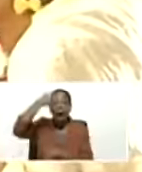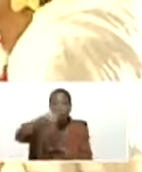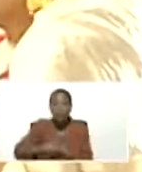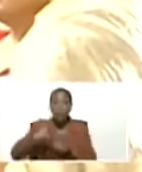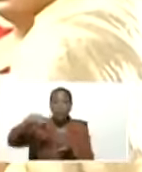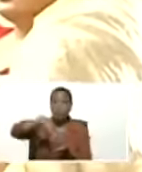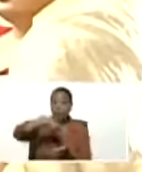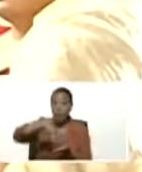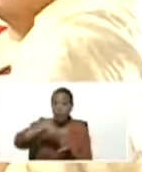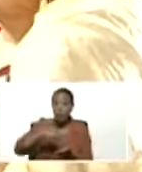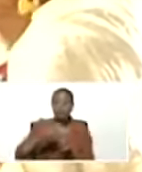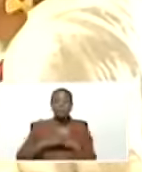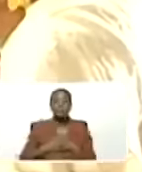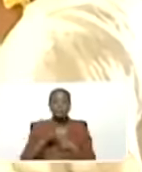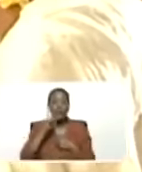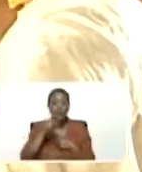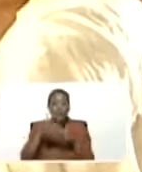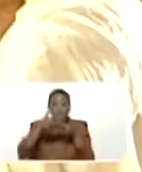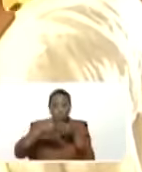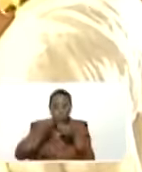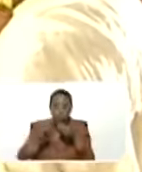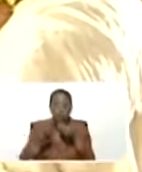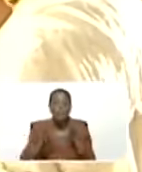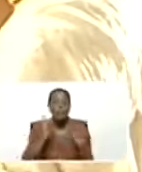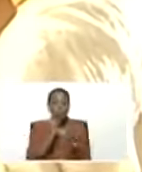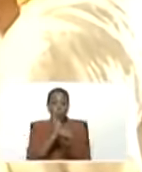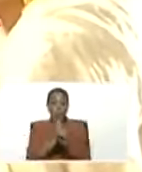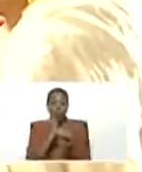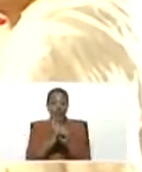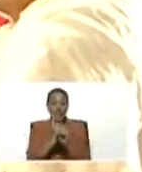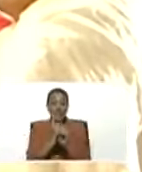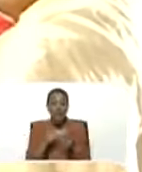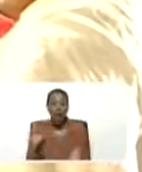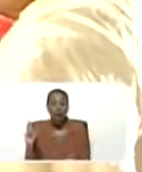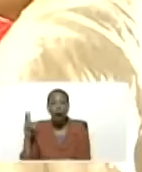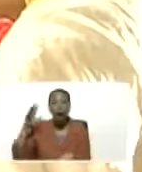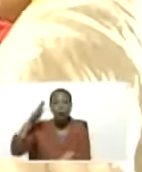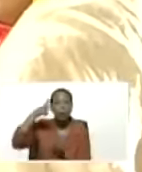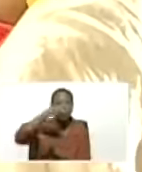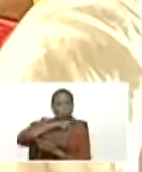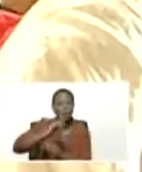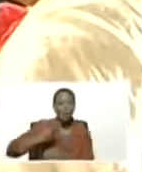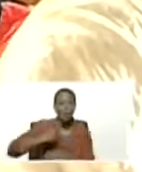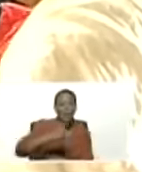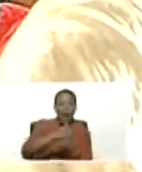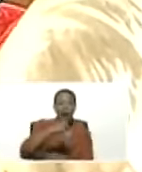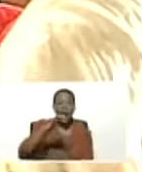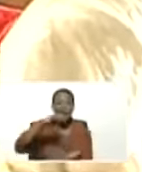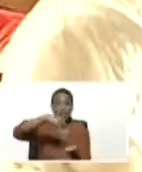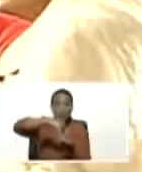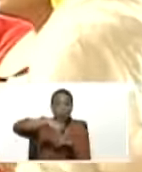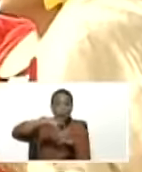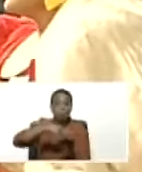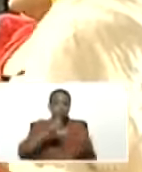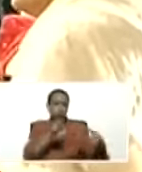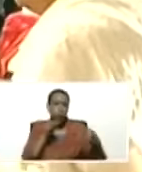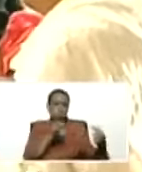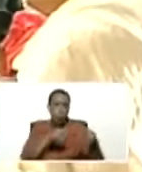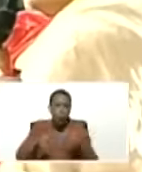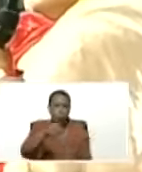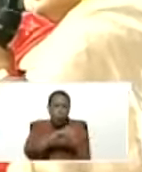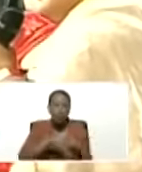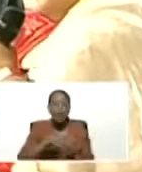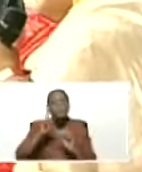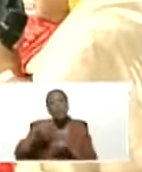poder asistir. También estamos buscando todos los recursos necesarios para poder acomodar nuestro salón, renovar nuestros vestuarios, porque